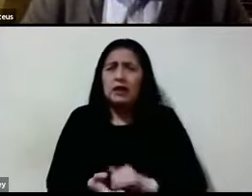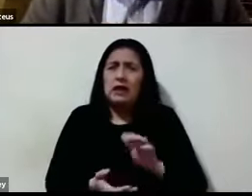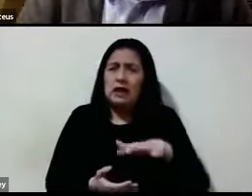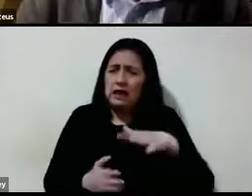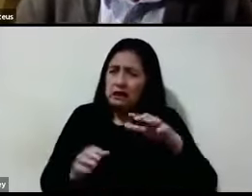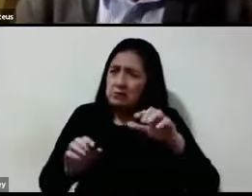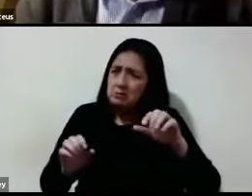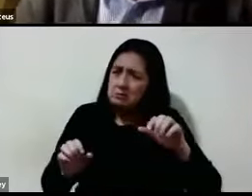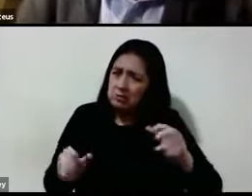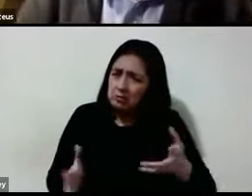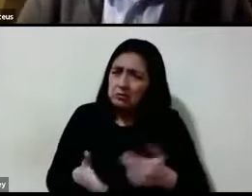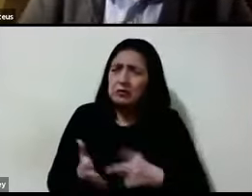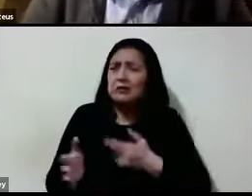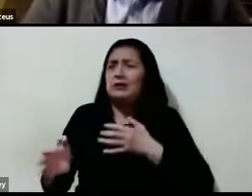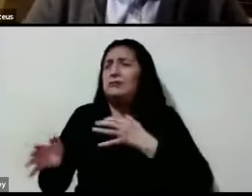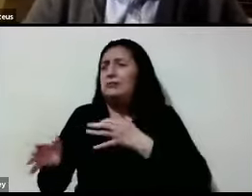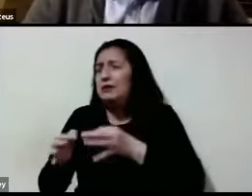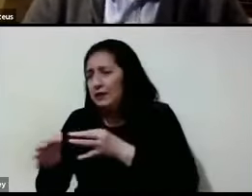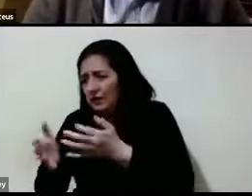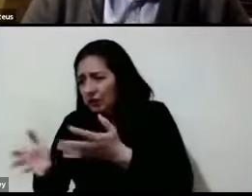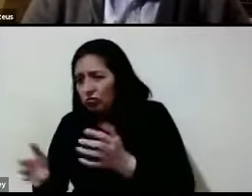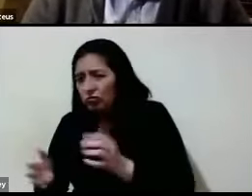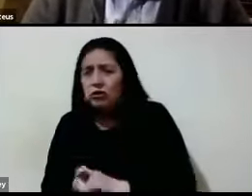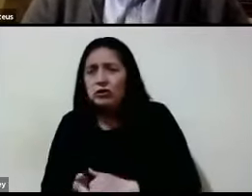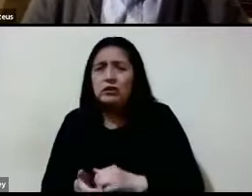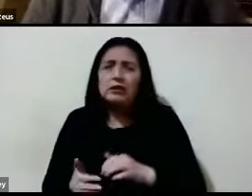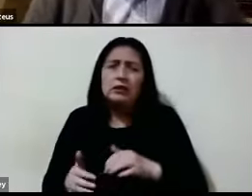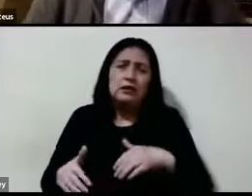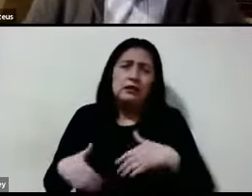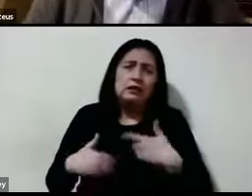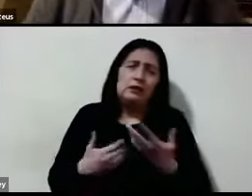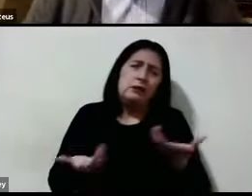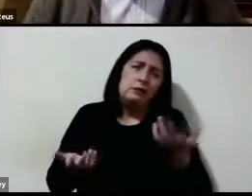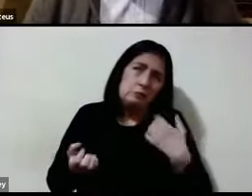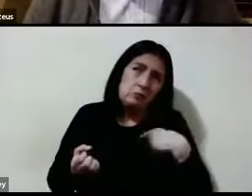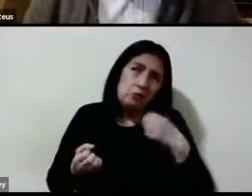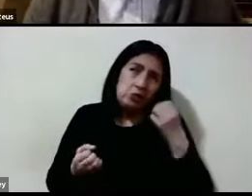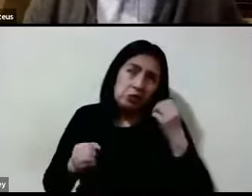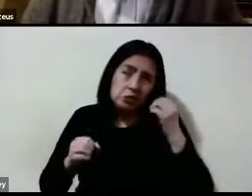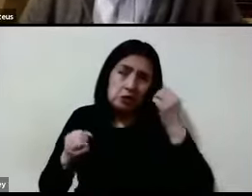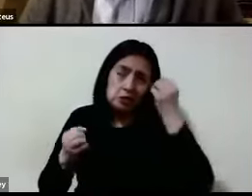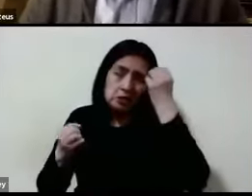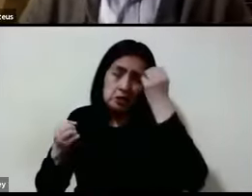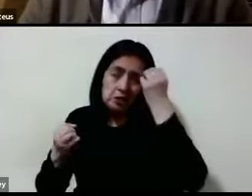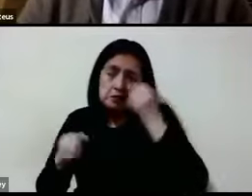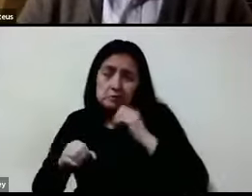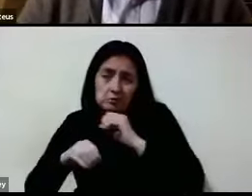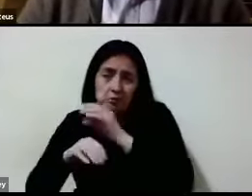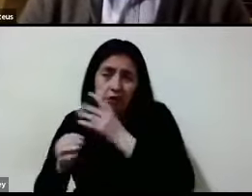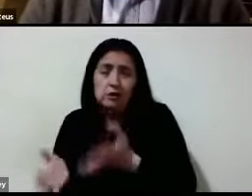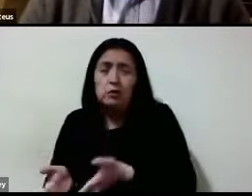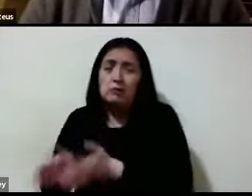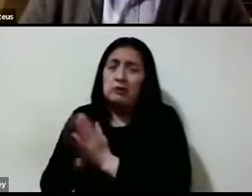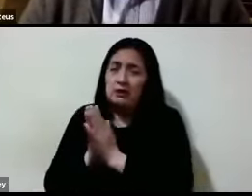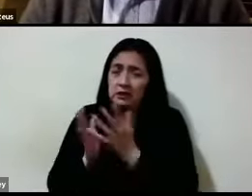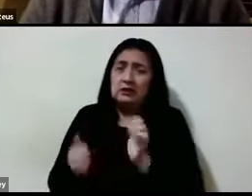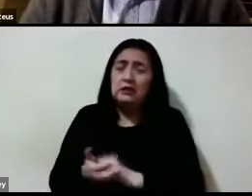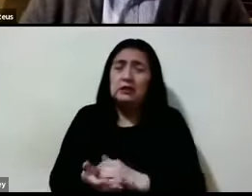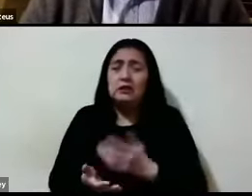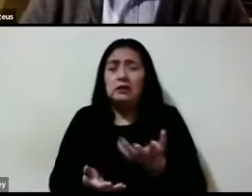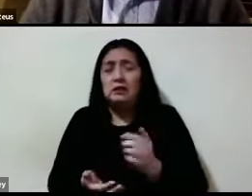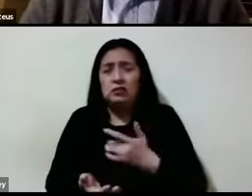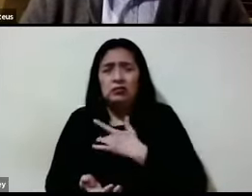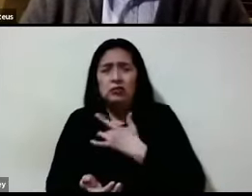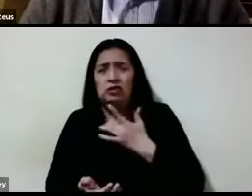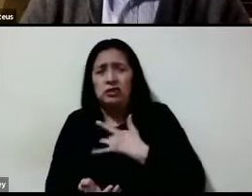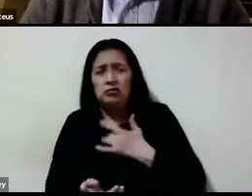imposibilidad de indicarles cosas, de poder sugerirles algo o de pedirles algo, de tal manera que yo siento que